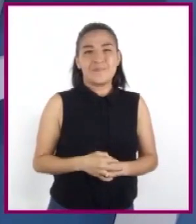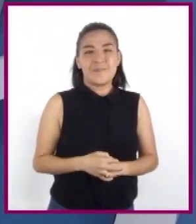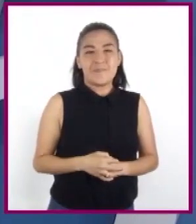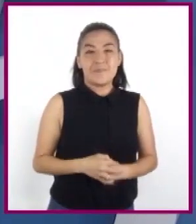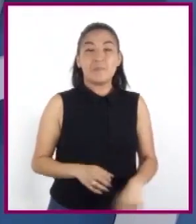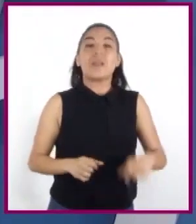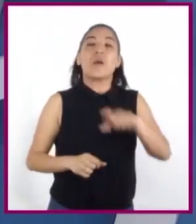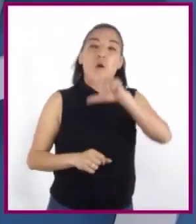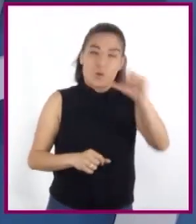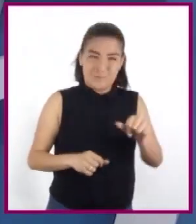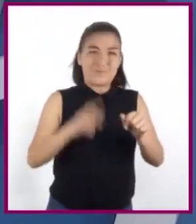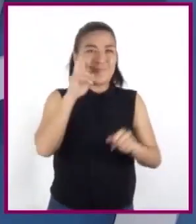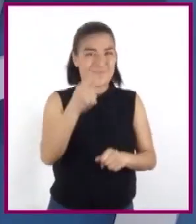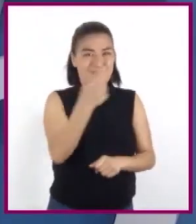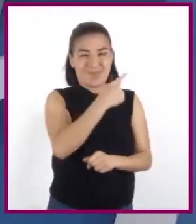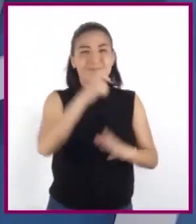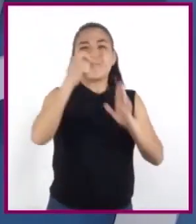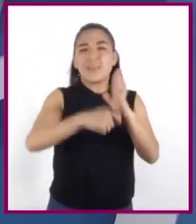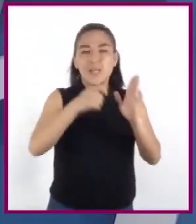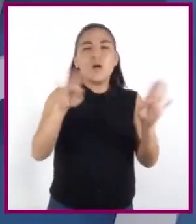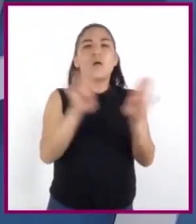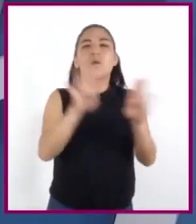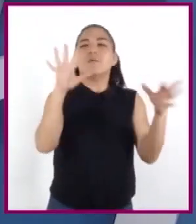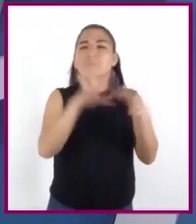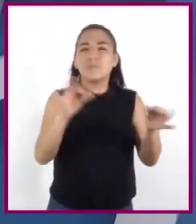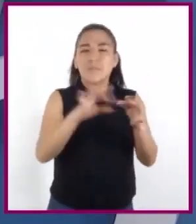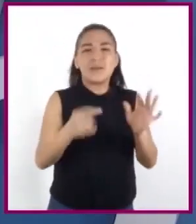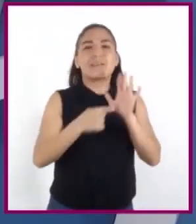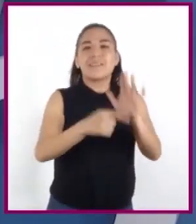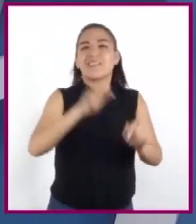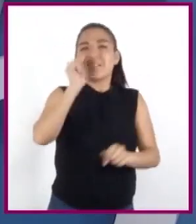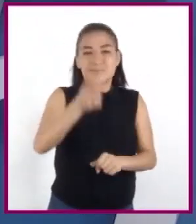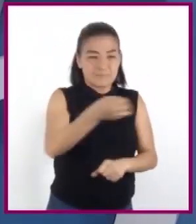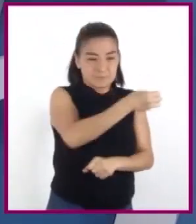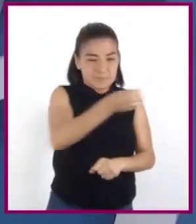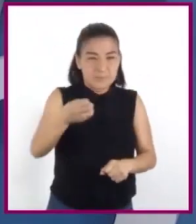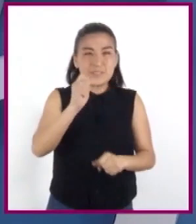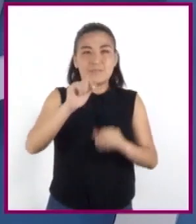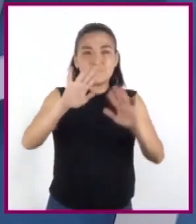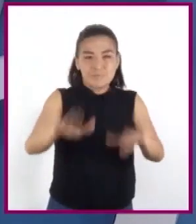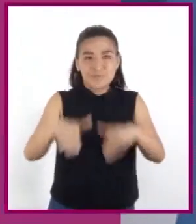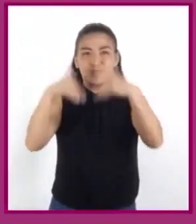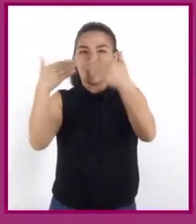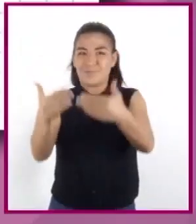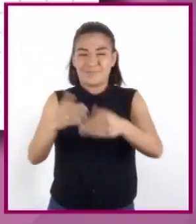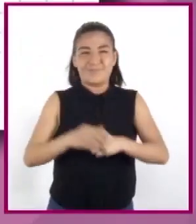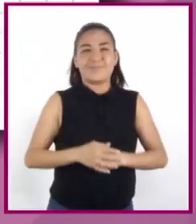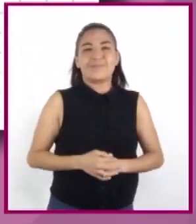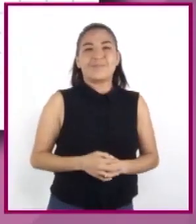El siguiente audiovisual nos ayudará a ilustrar el orden en el que llegaron los viajantes.